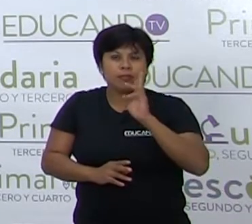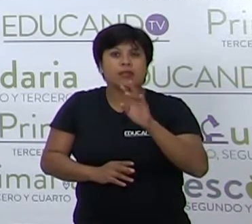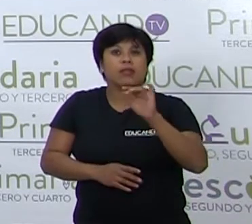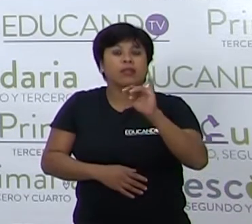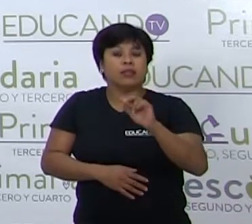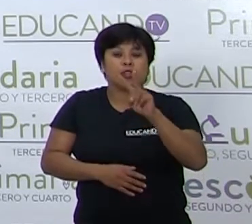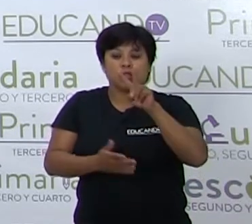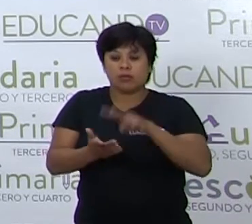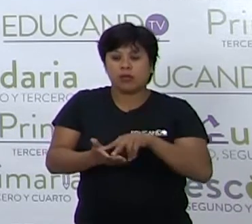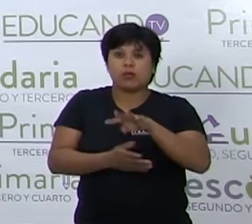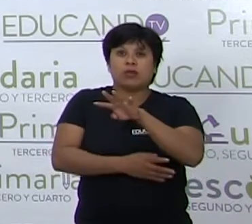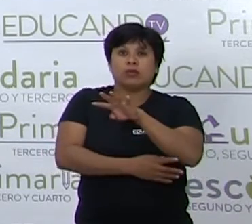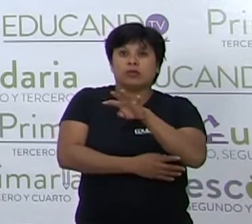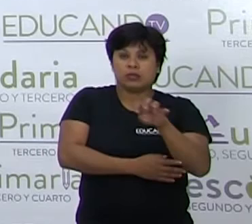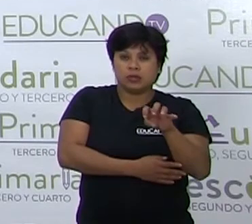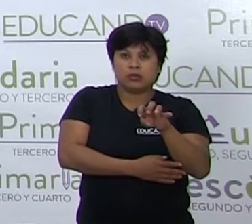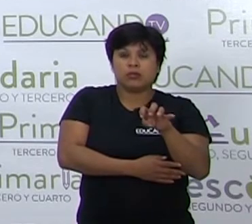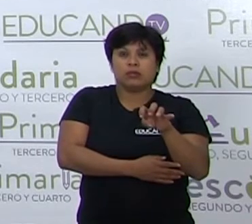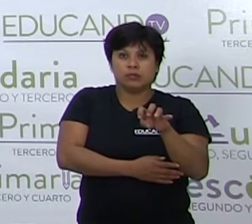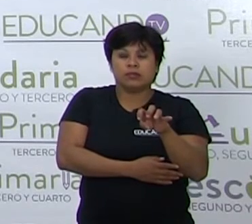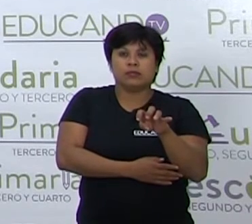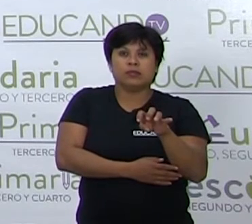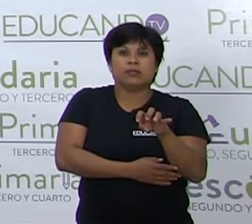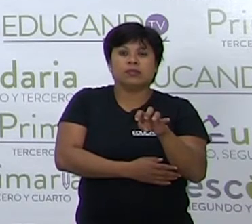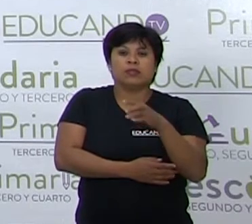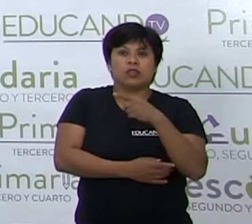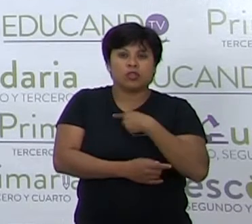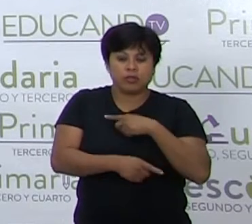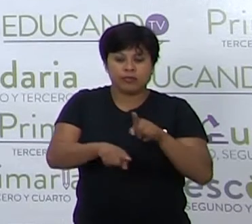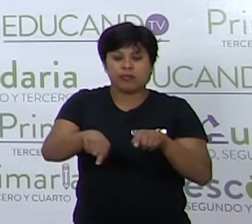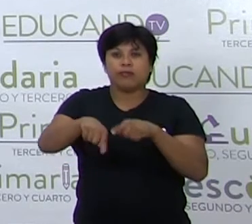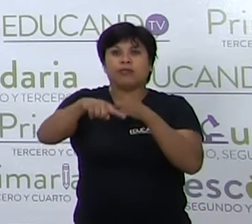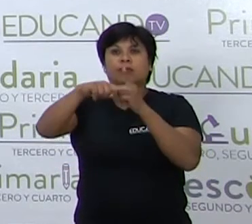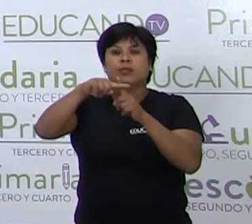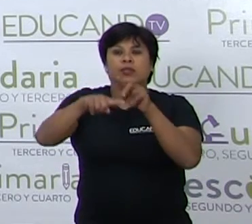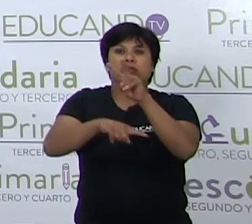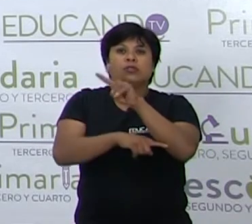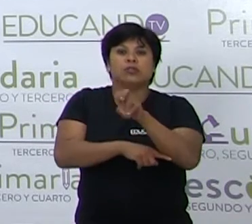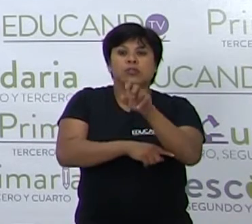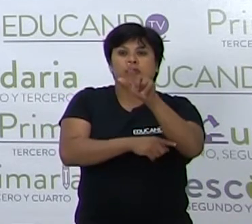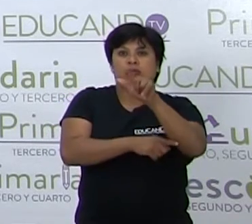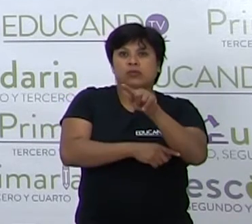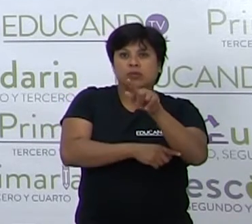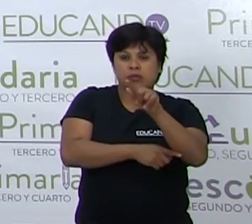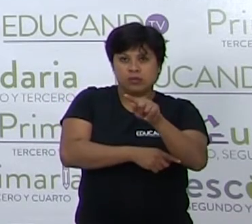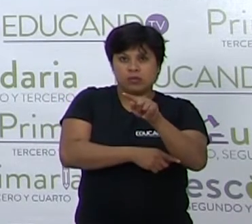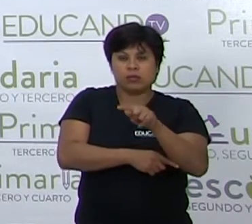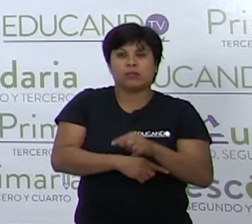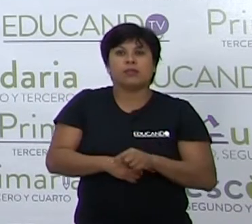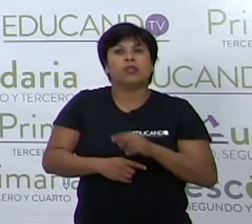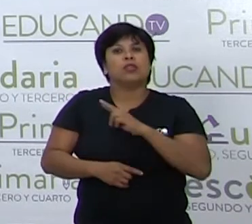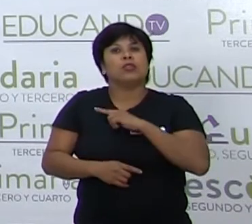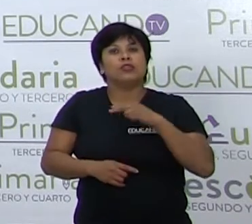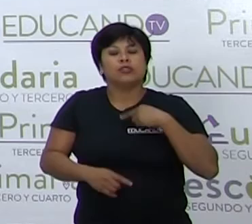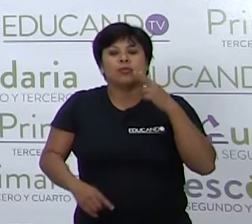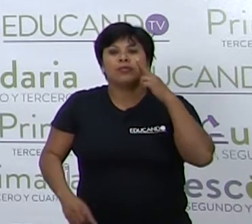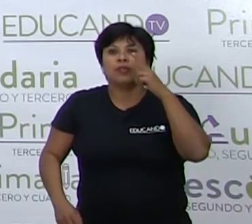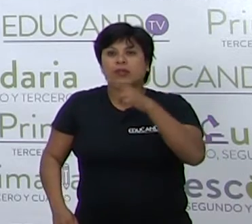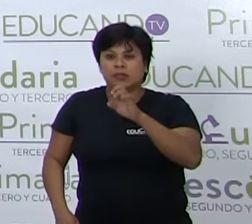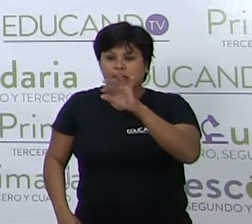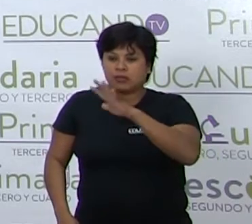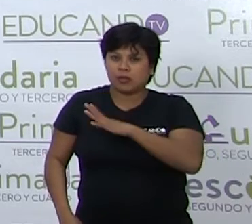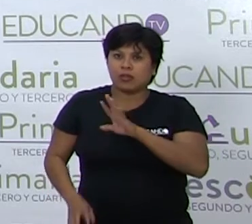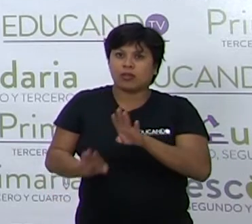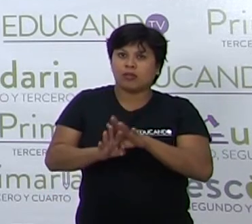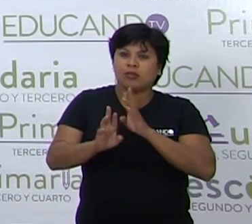a 2400 le sumamos 270, vamos a ver si tenemos la respuesta